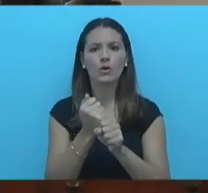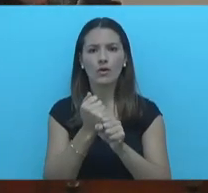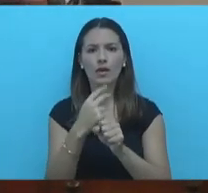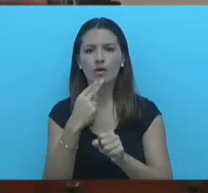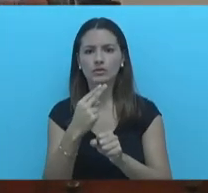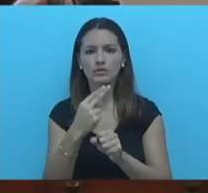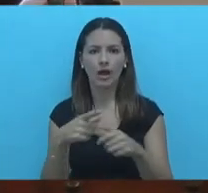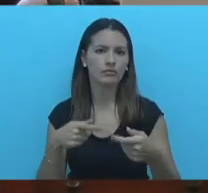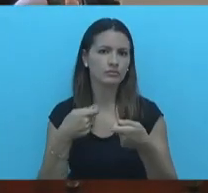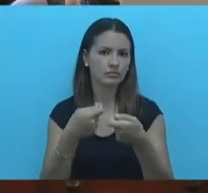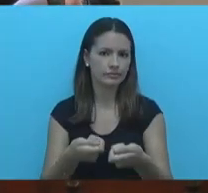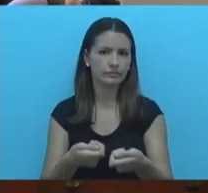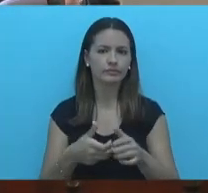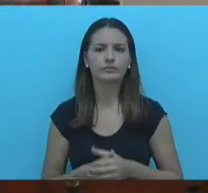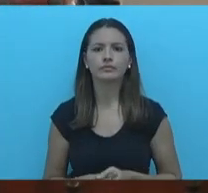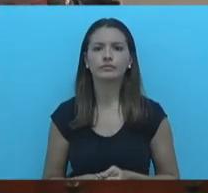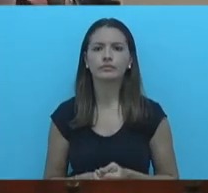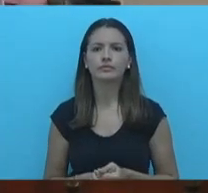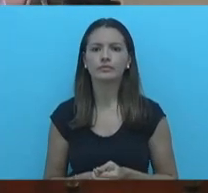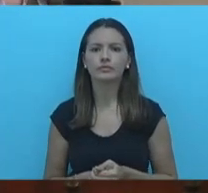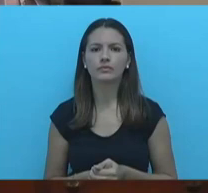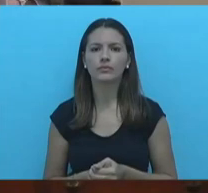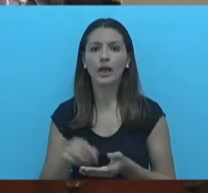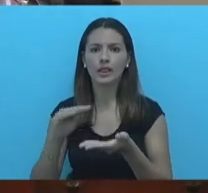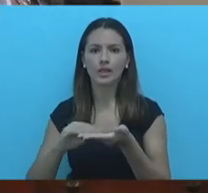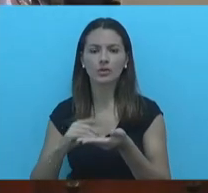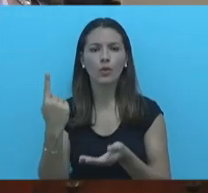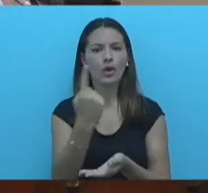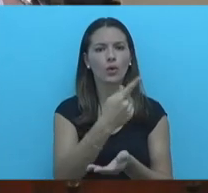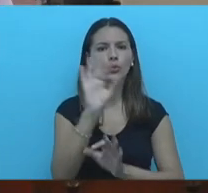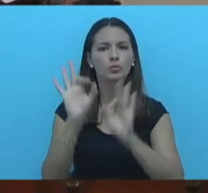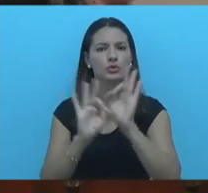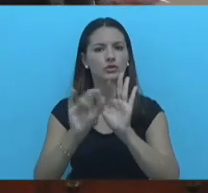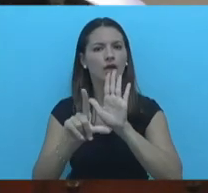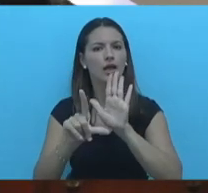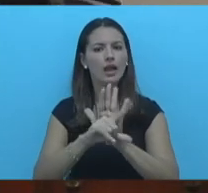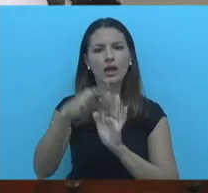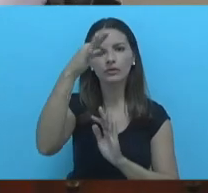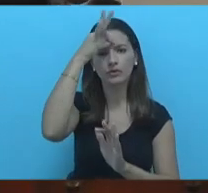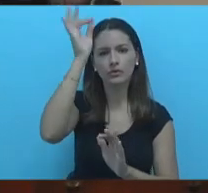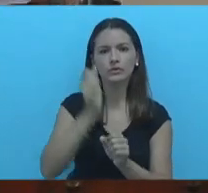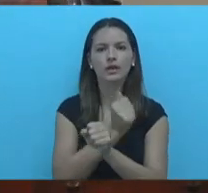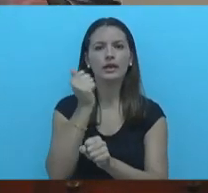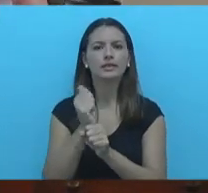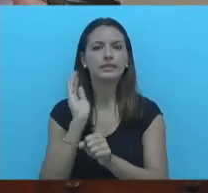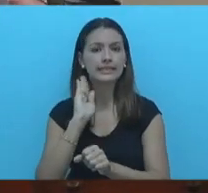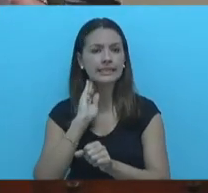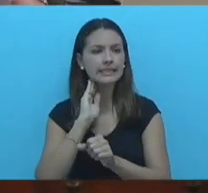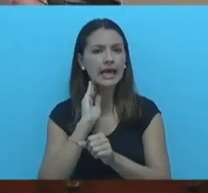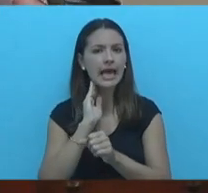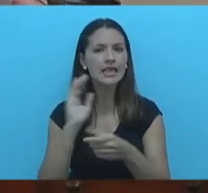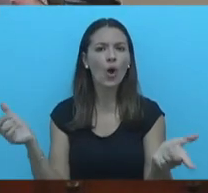sus destinos. De los señores diputados, proyectos de ley del 12 al 16. A las comisiones